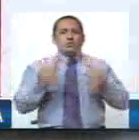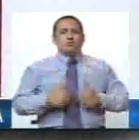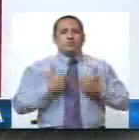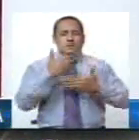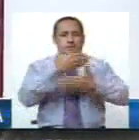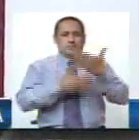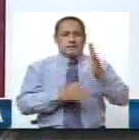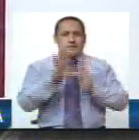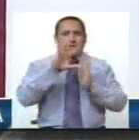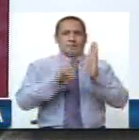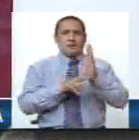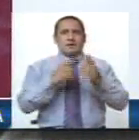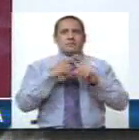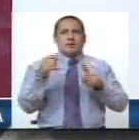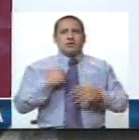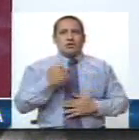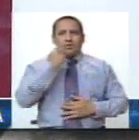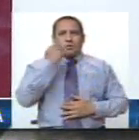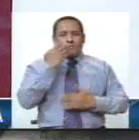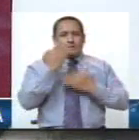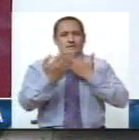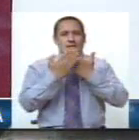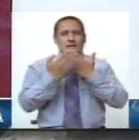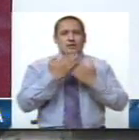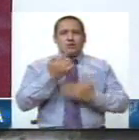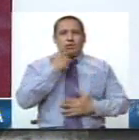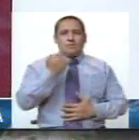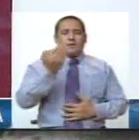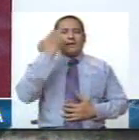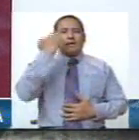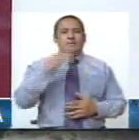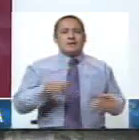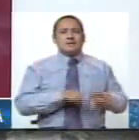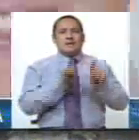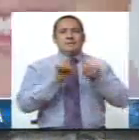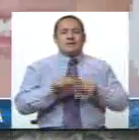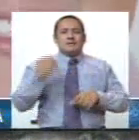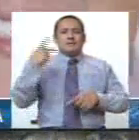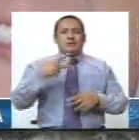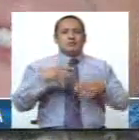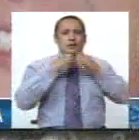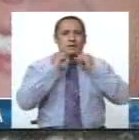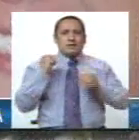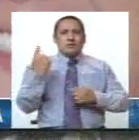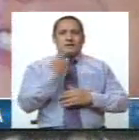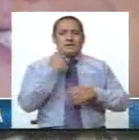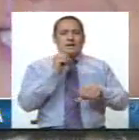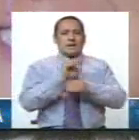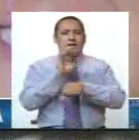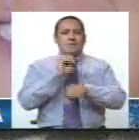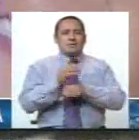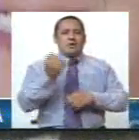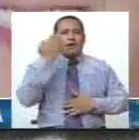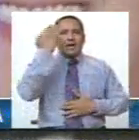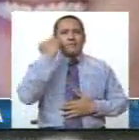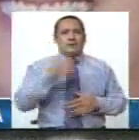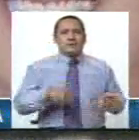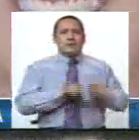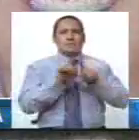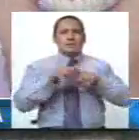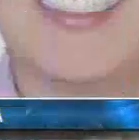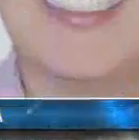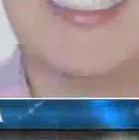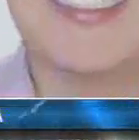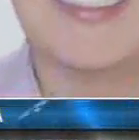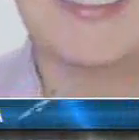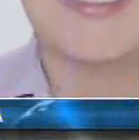vida. Pero este hombre, al parecer cercano al líder aprista, también fue subsecretario nacional de capacitación del APRA y secretario